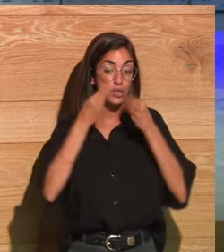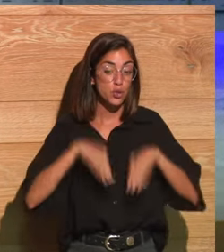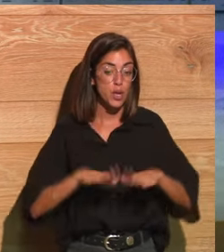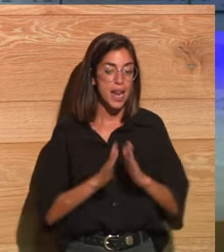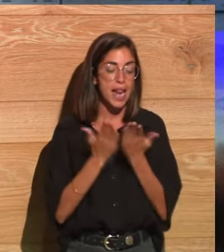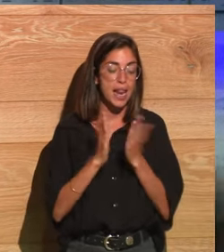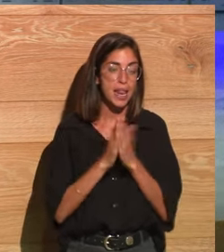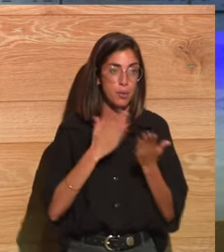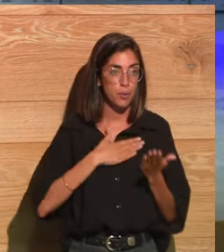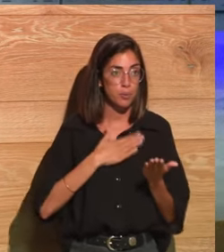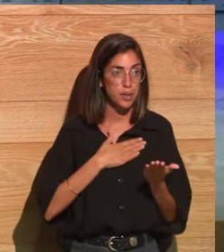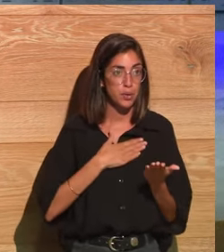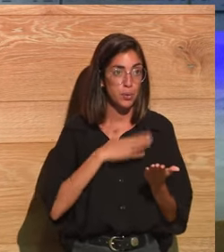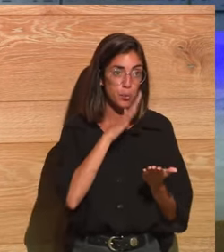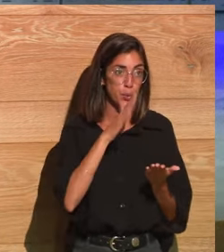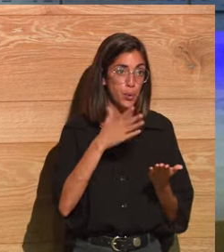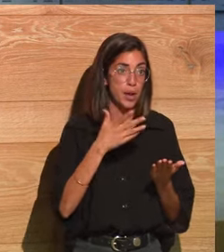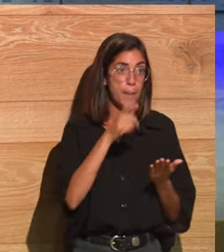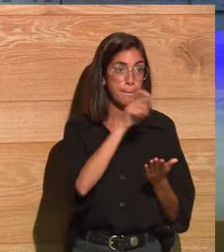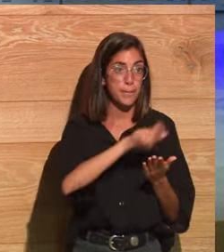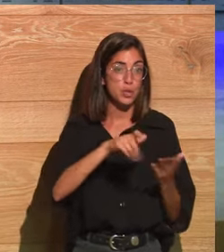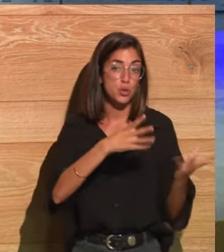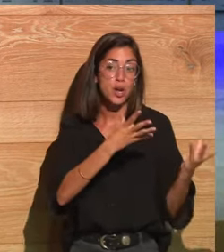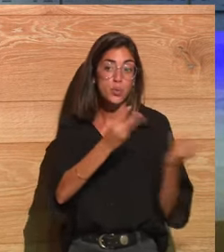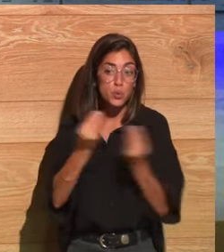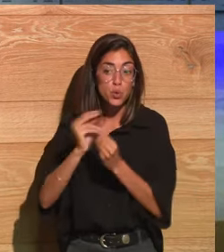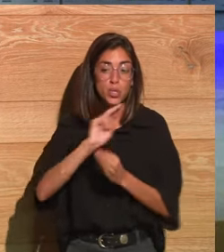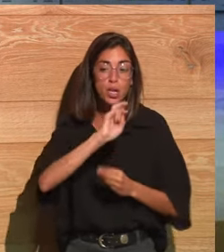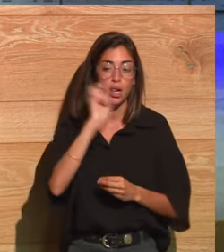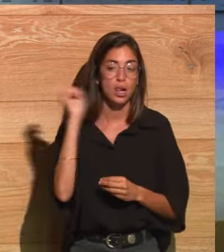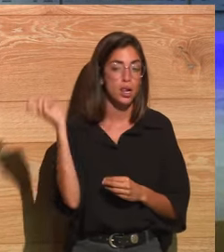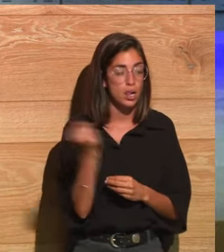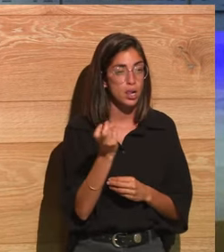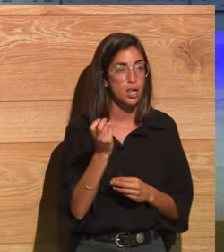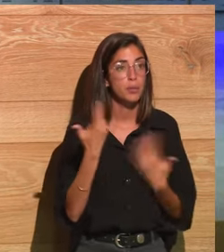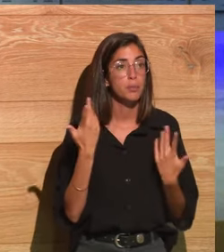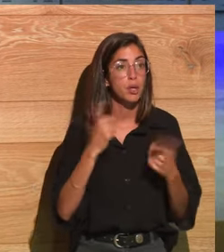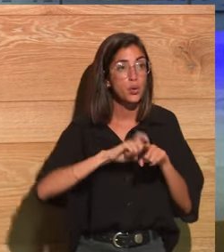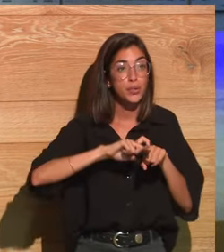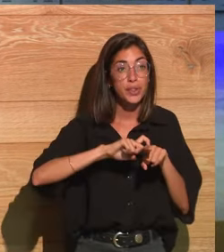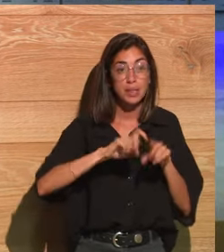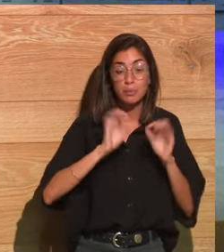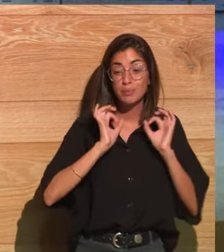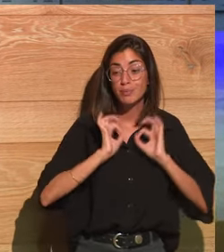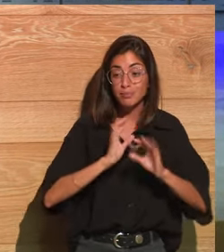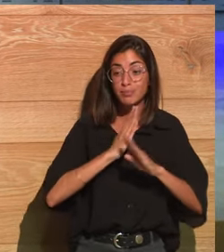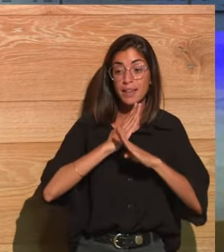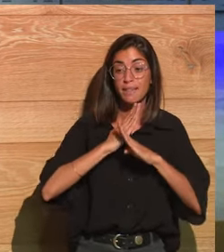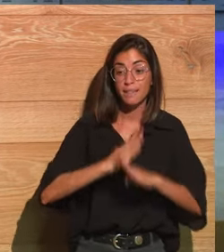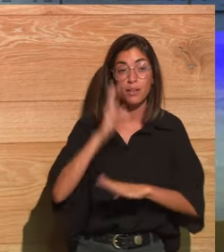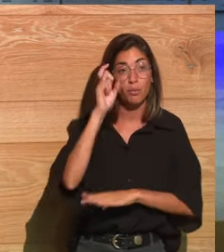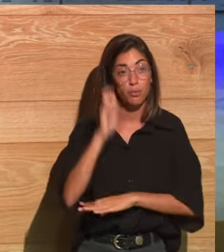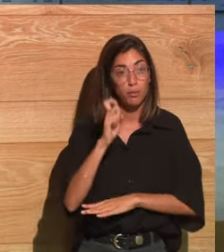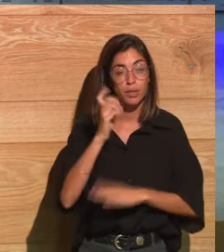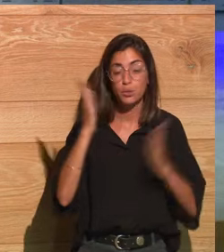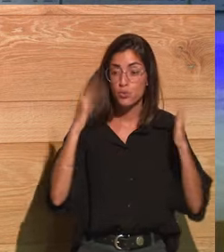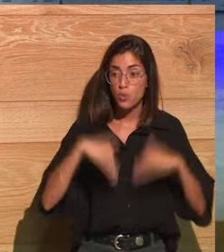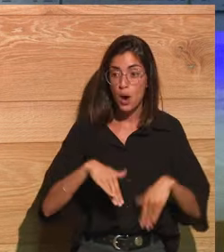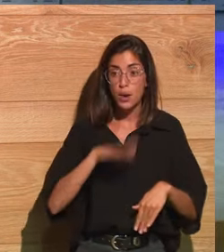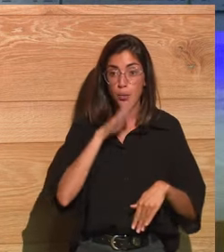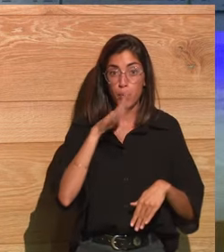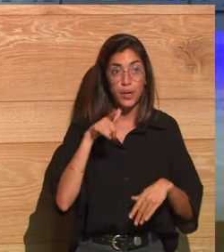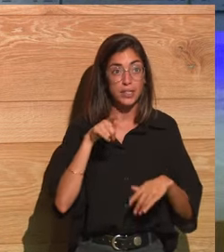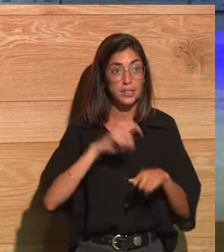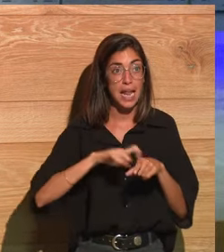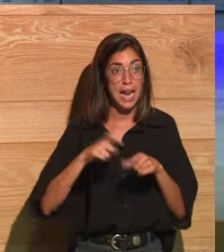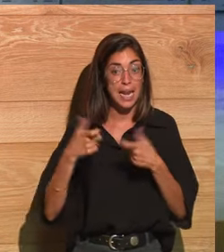nuestra especie está hecha de individuos muy variables y que no hay un prototipo. No hay un prototipo porque es una especie que